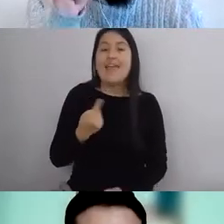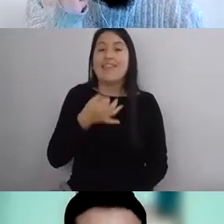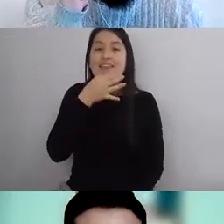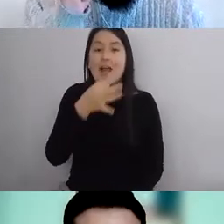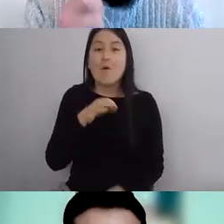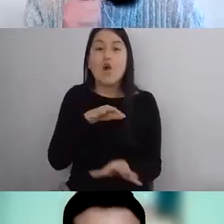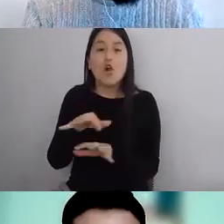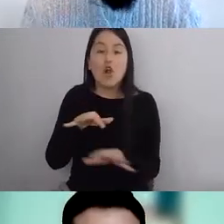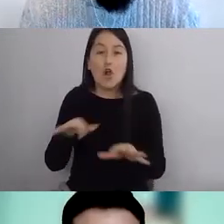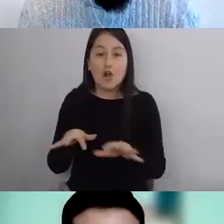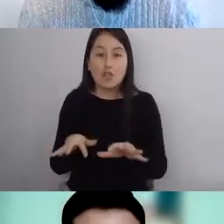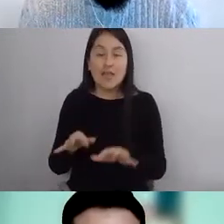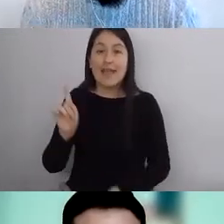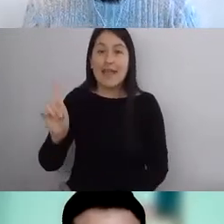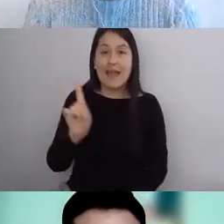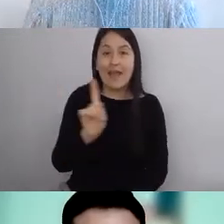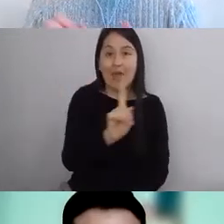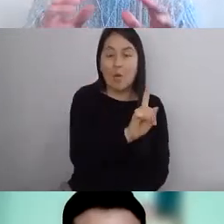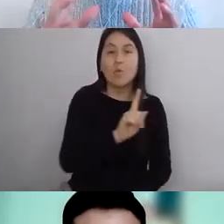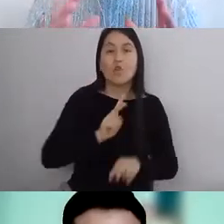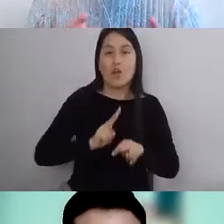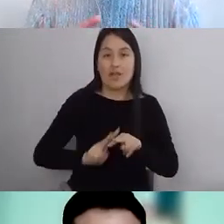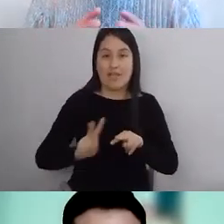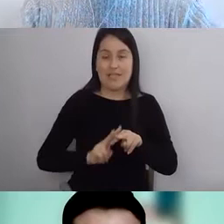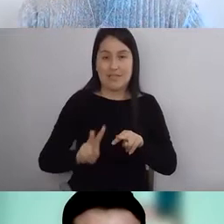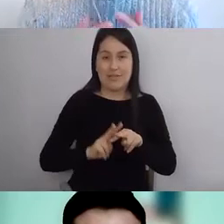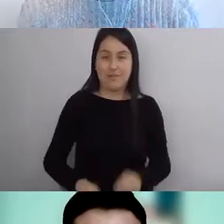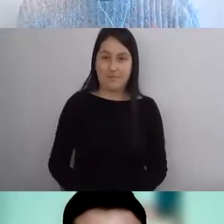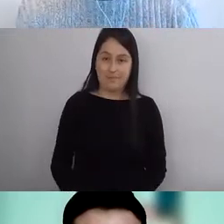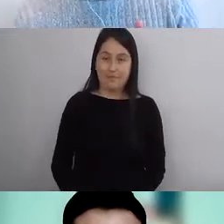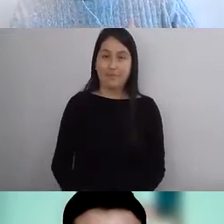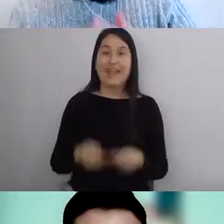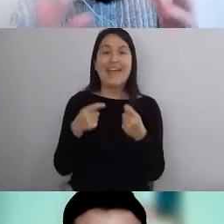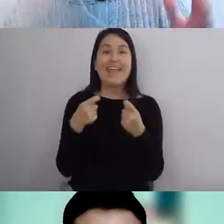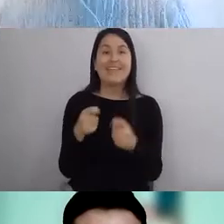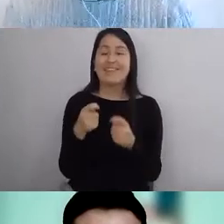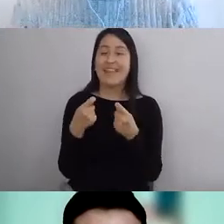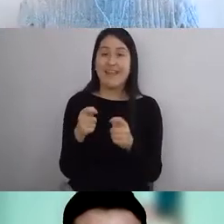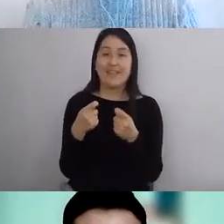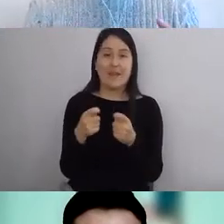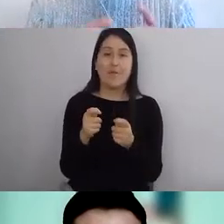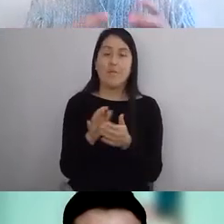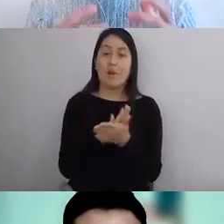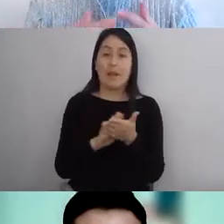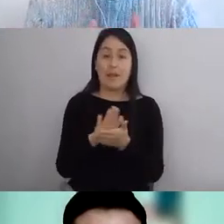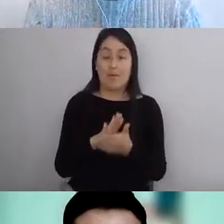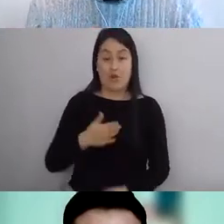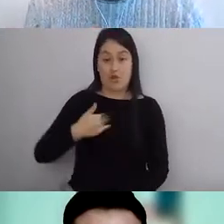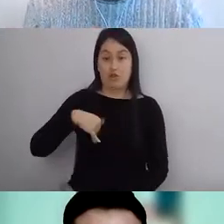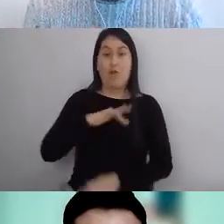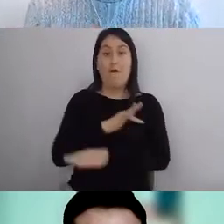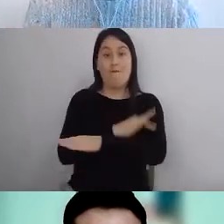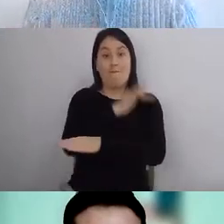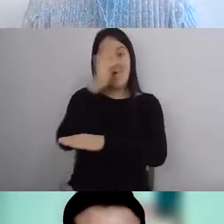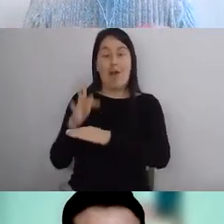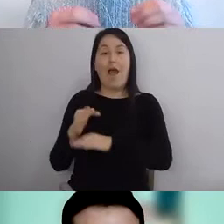acciones de que cada uno hizo, ¿ya? Tratemos siempre, por ejemplo, en Avanza Inclusión nosotros trabajamos harto en equipo, ¿no